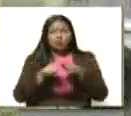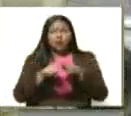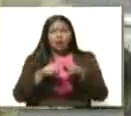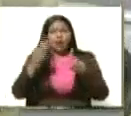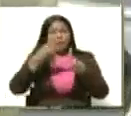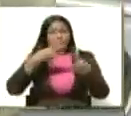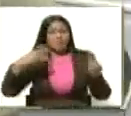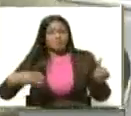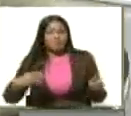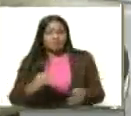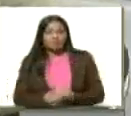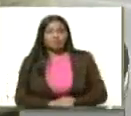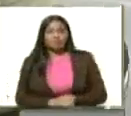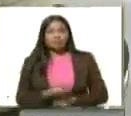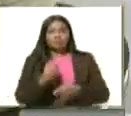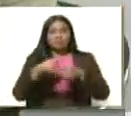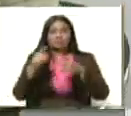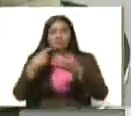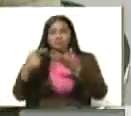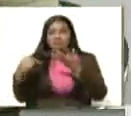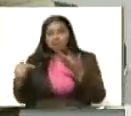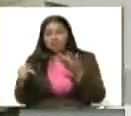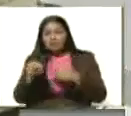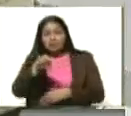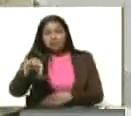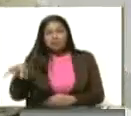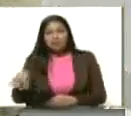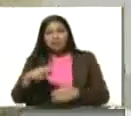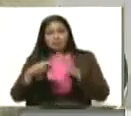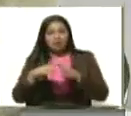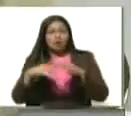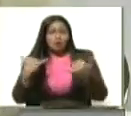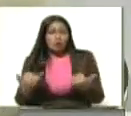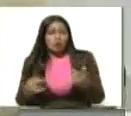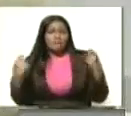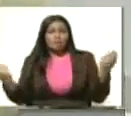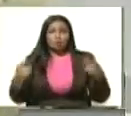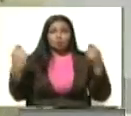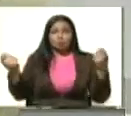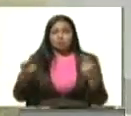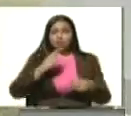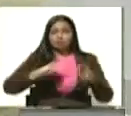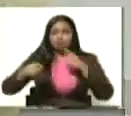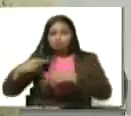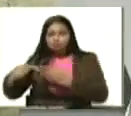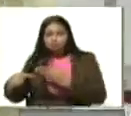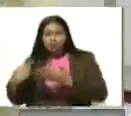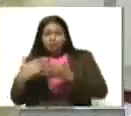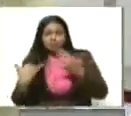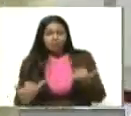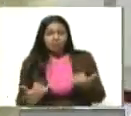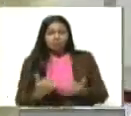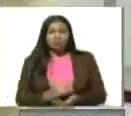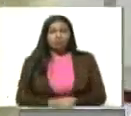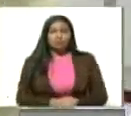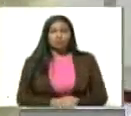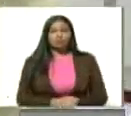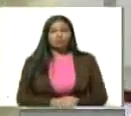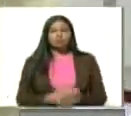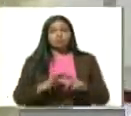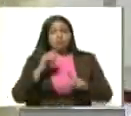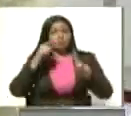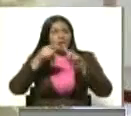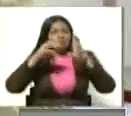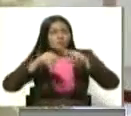diversidad sexual y en diferentes estados donde se ha venido promoviendo ordenanzas y decretos que declaran